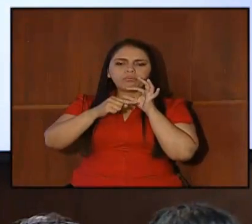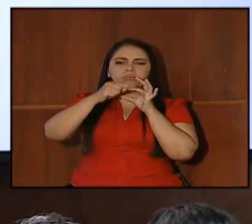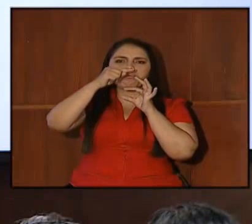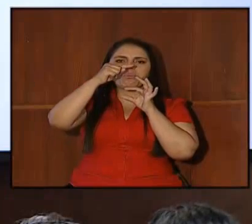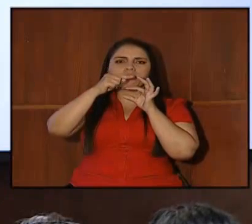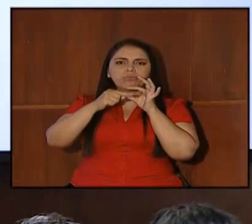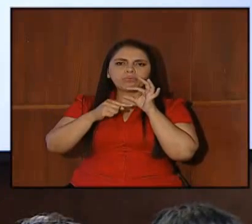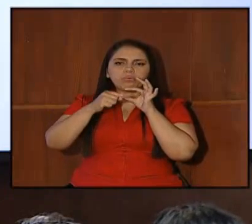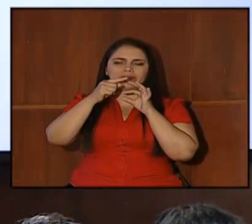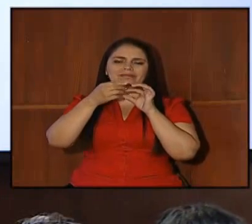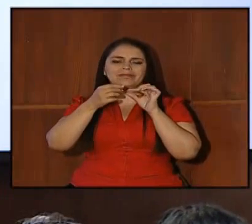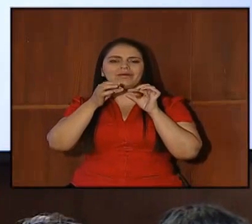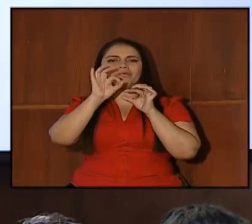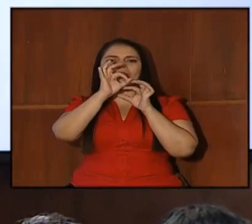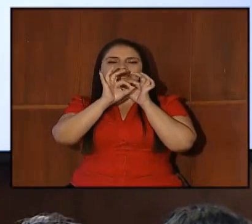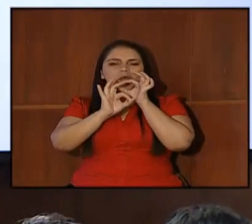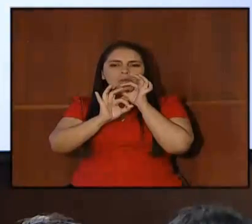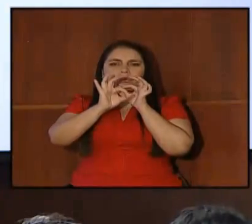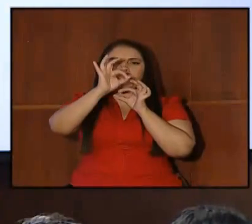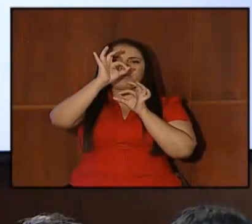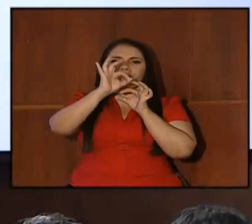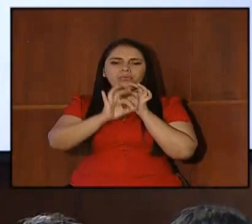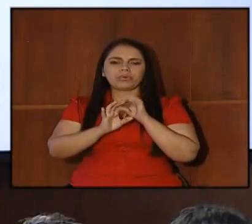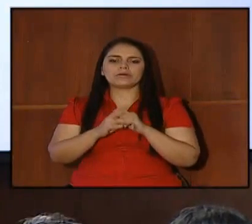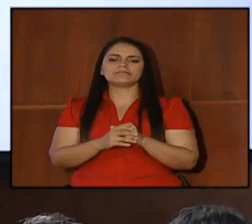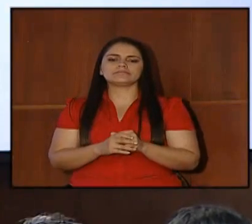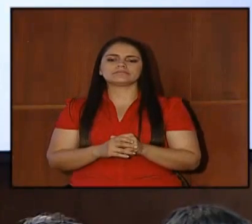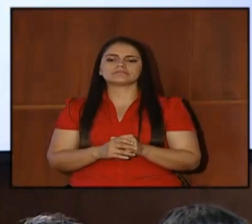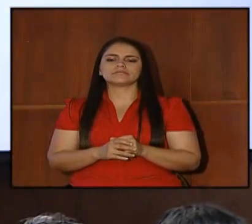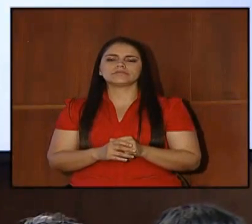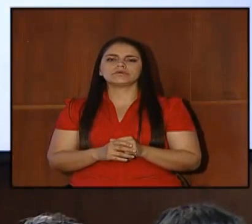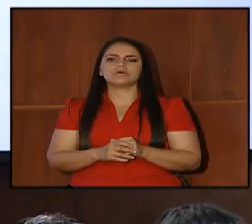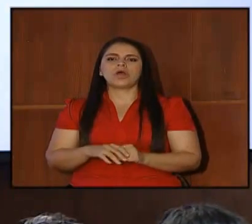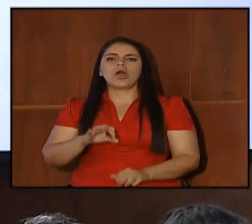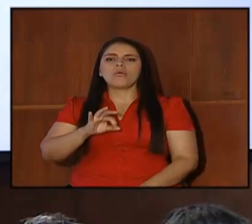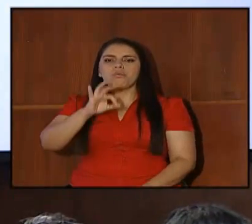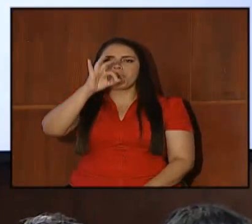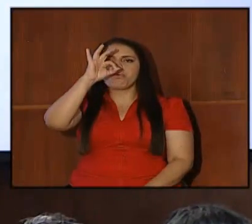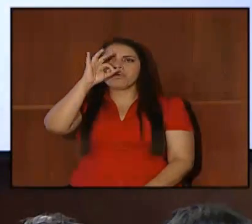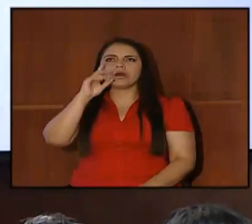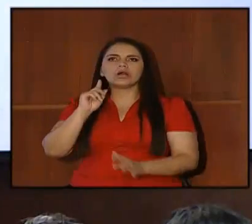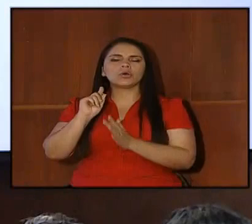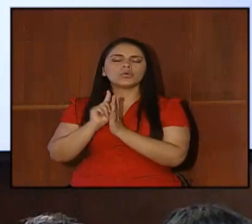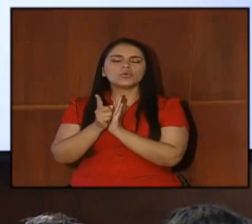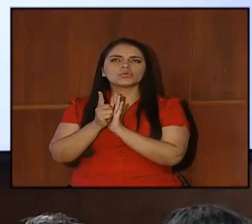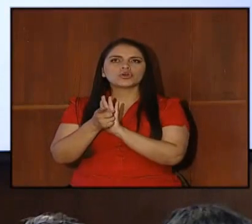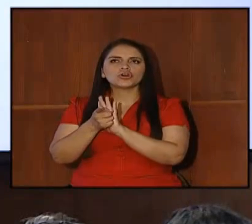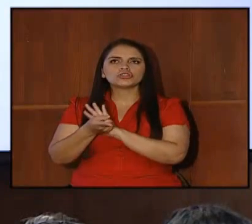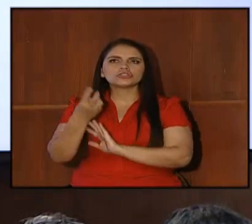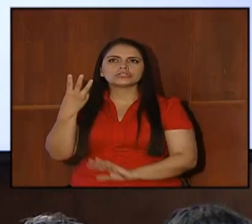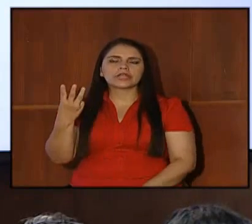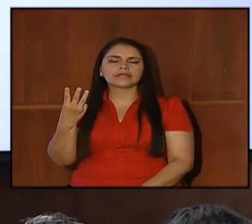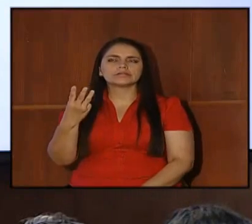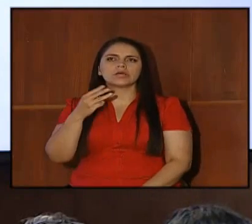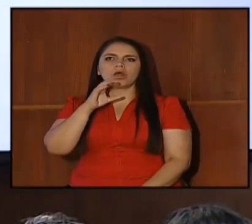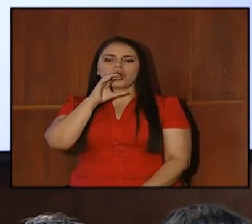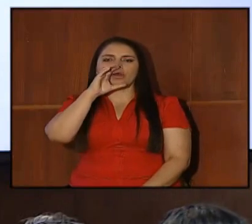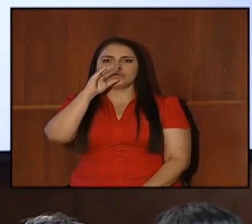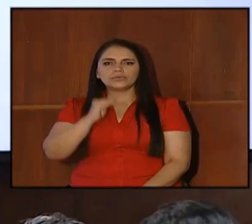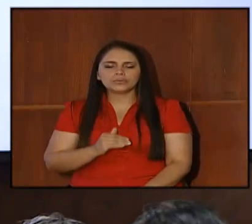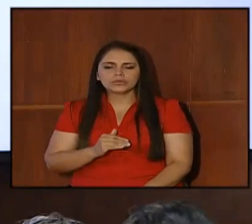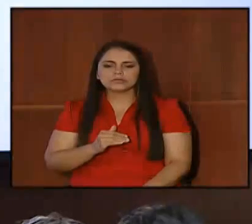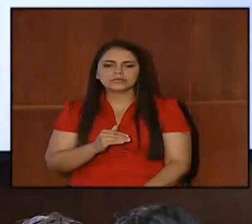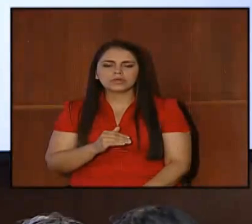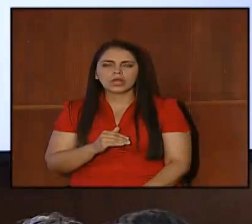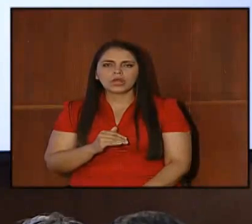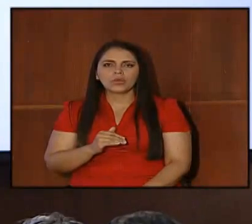sube. Entonces uno le dice, sostenga la bolita arriba por 3 segundos, entonces él está soplando y uno le cuenta 1, 2, 3 y él